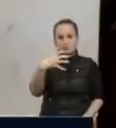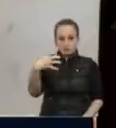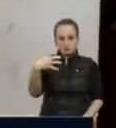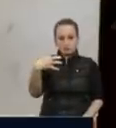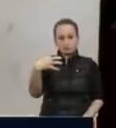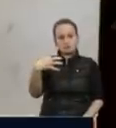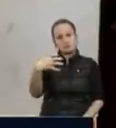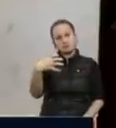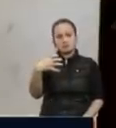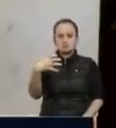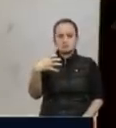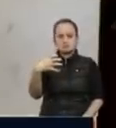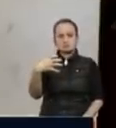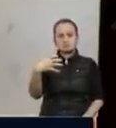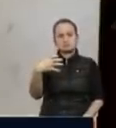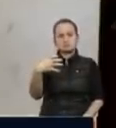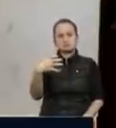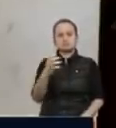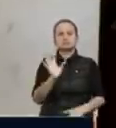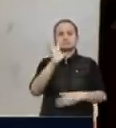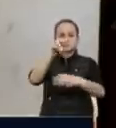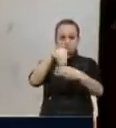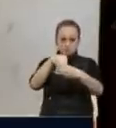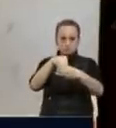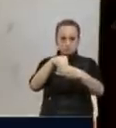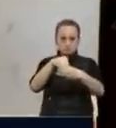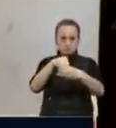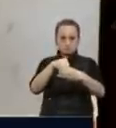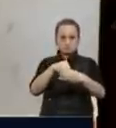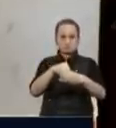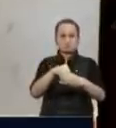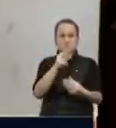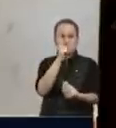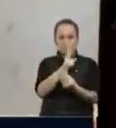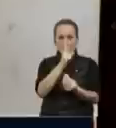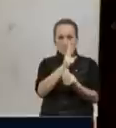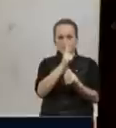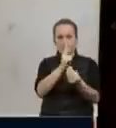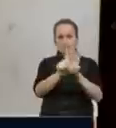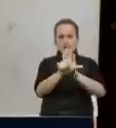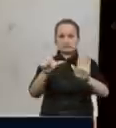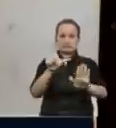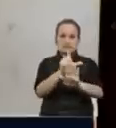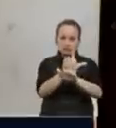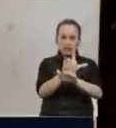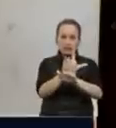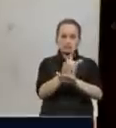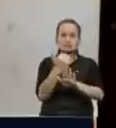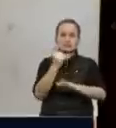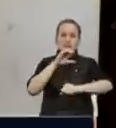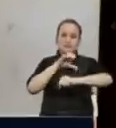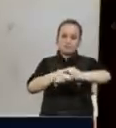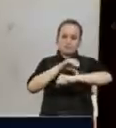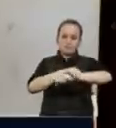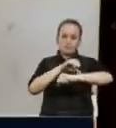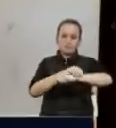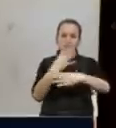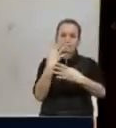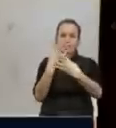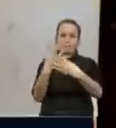400 miembros de estas organizaciones que han sido capturados.